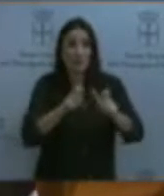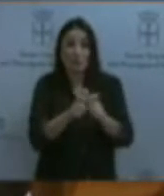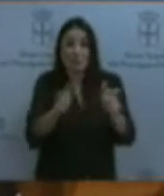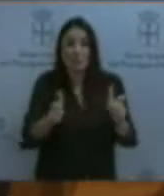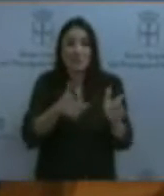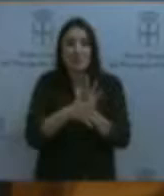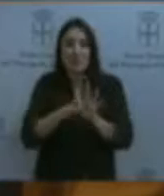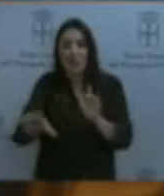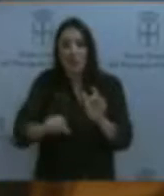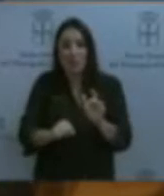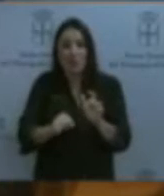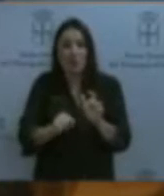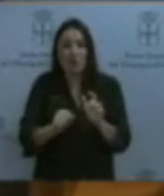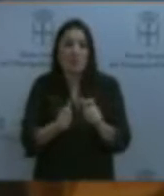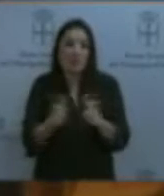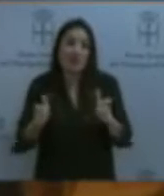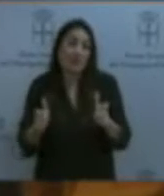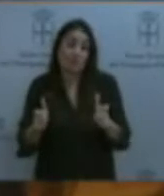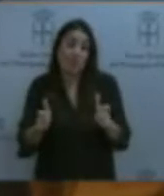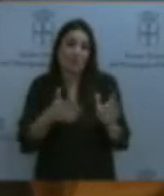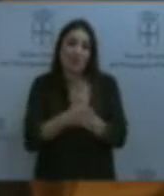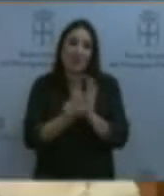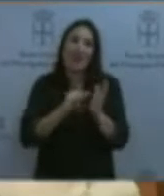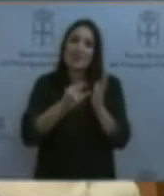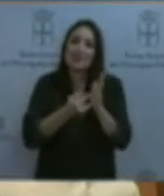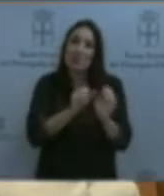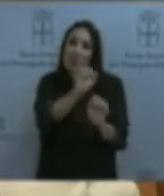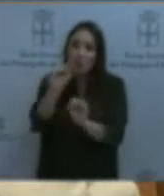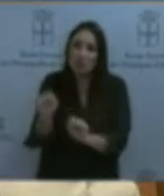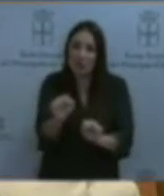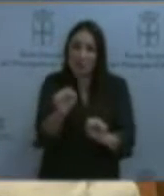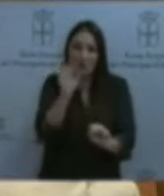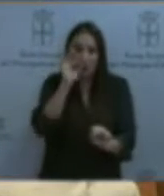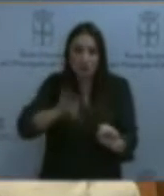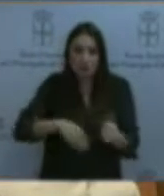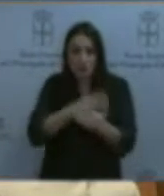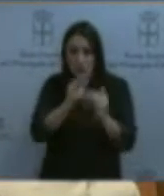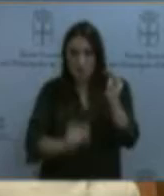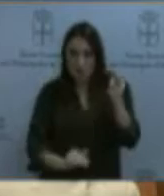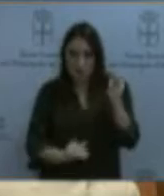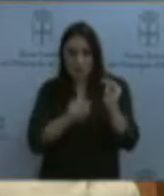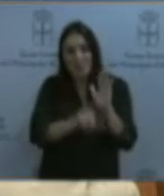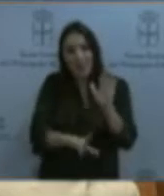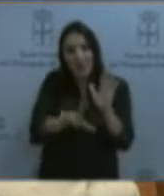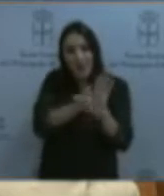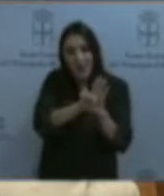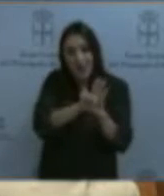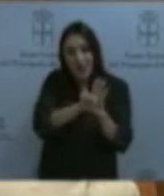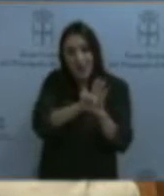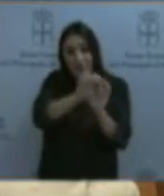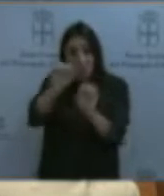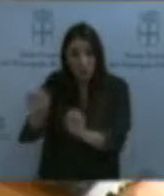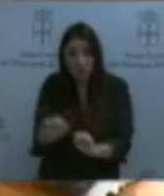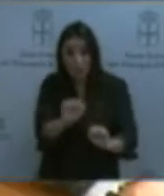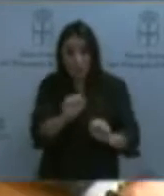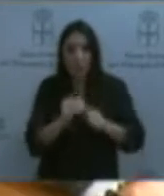Estamos hablando del sistema de protección de menores, estamos hablando de una legislación de protección que